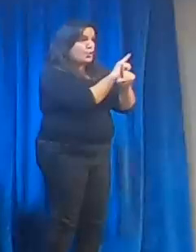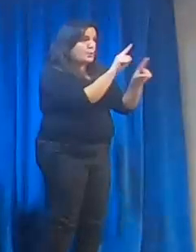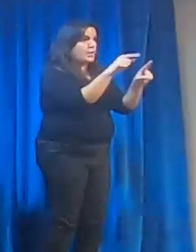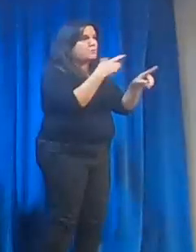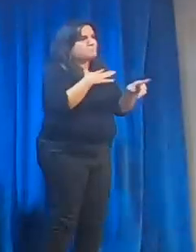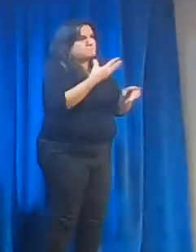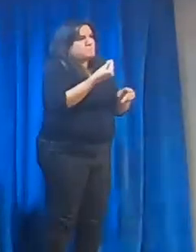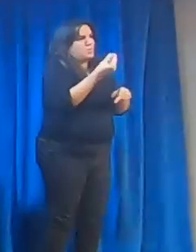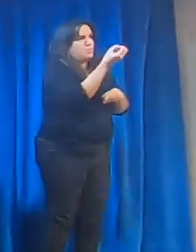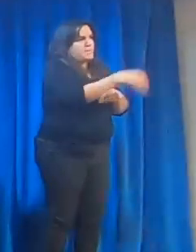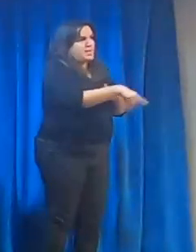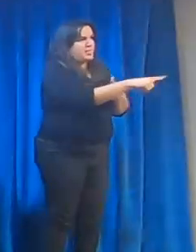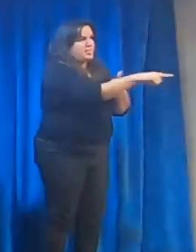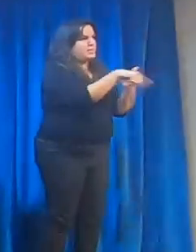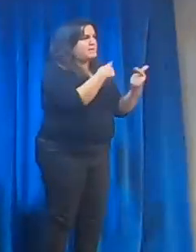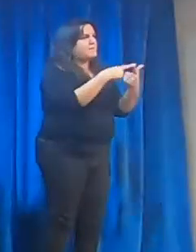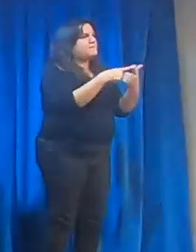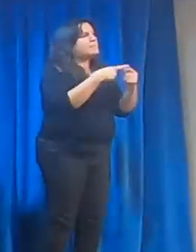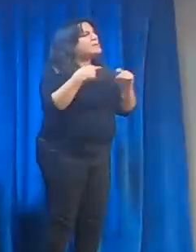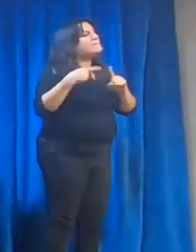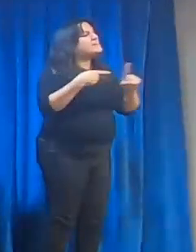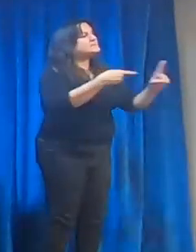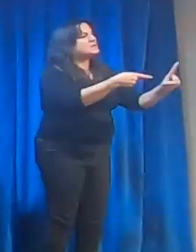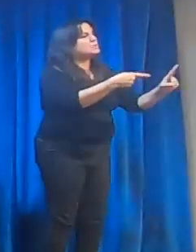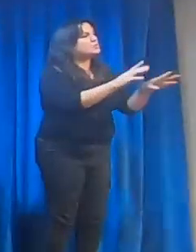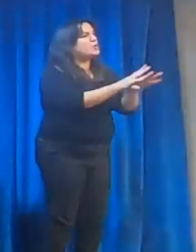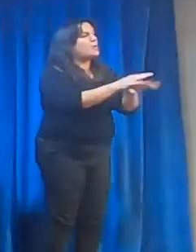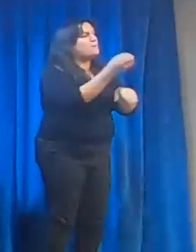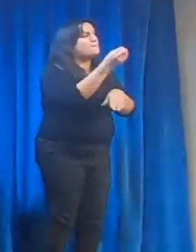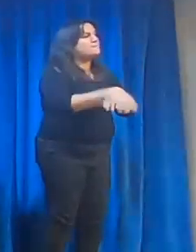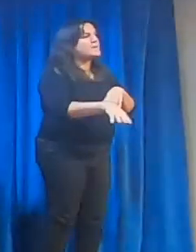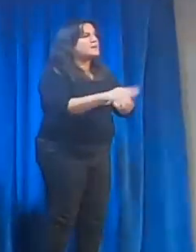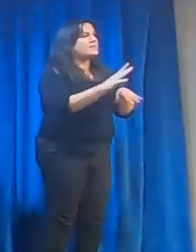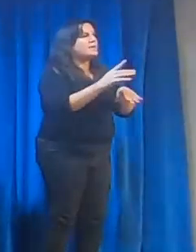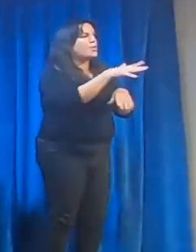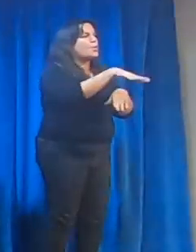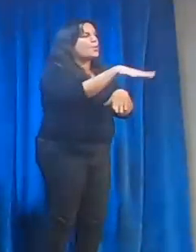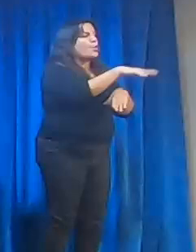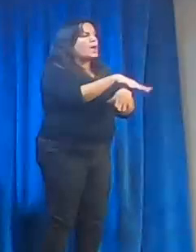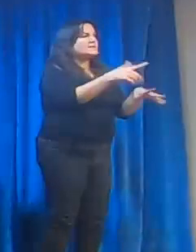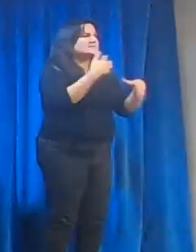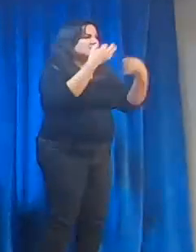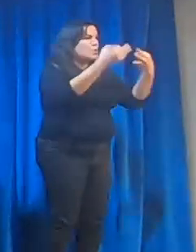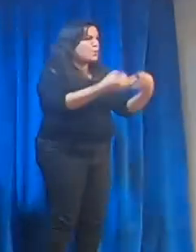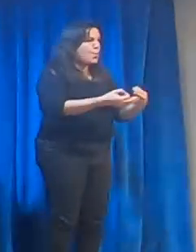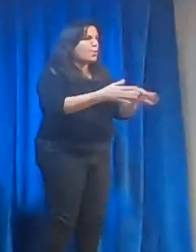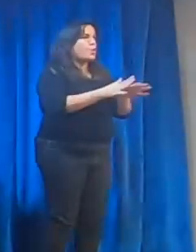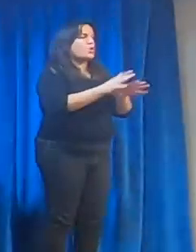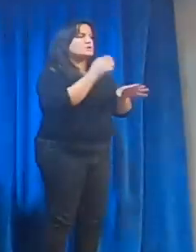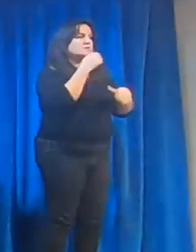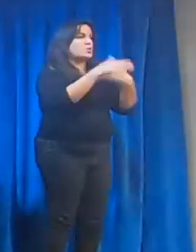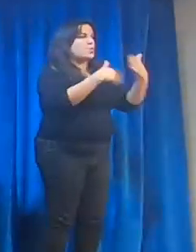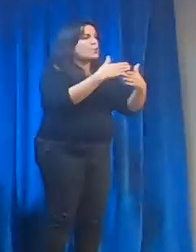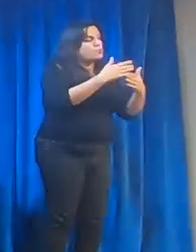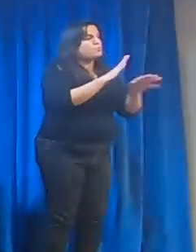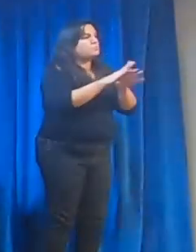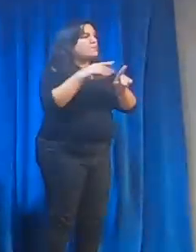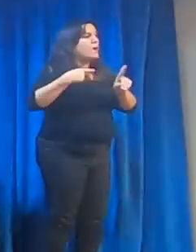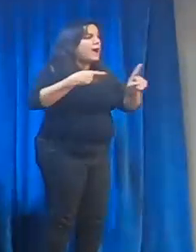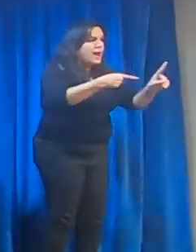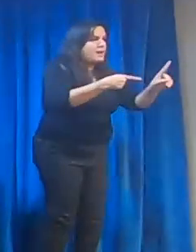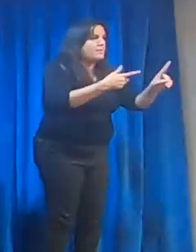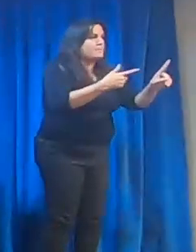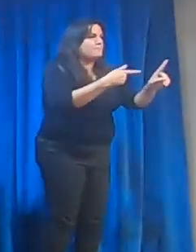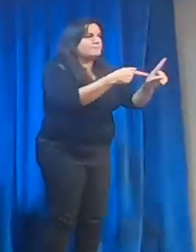Los juegos de persecución, a la pérdida de un lugar seguro. Cuando juega un juego de persecución con un niño, él